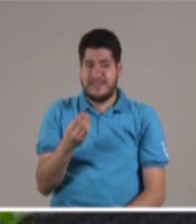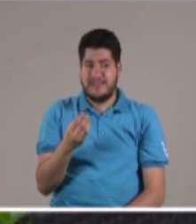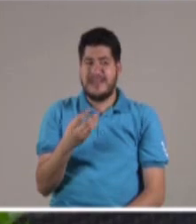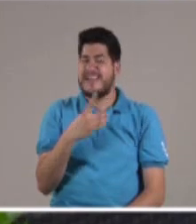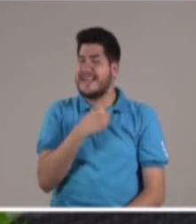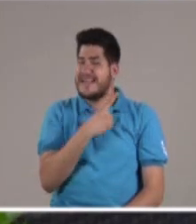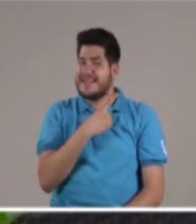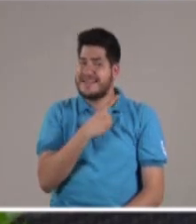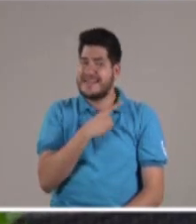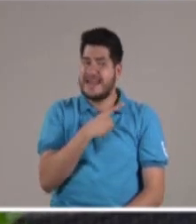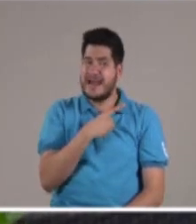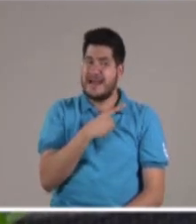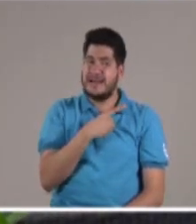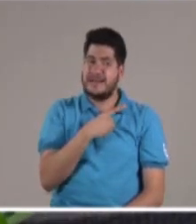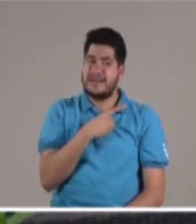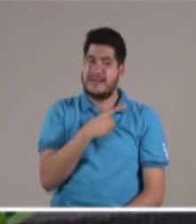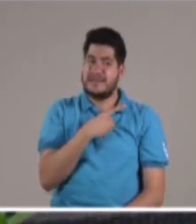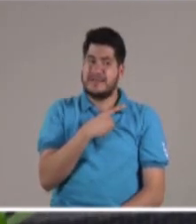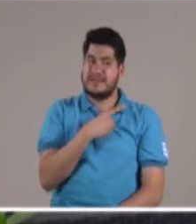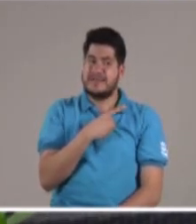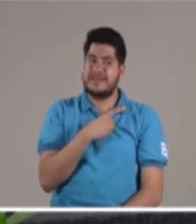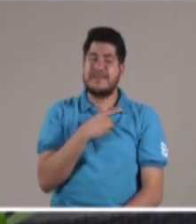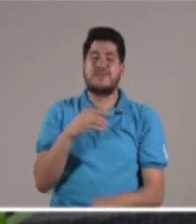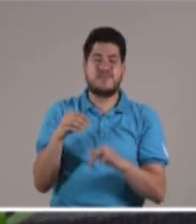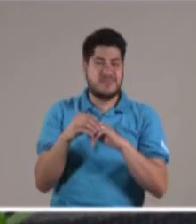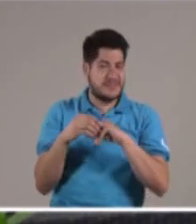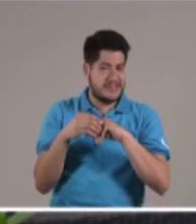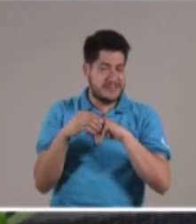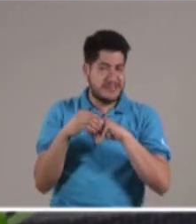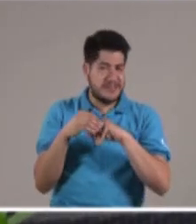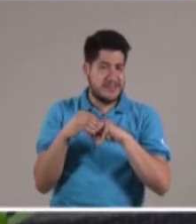anhela casarse